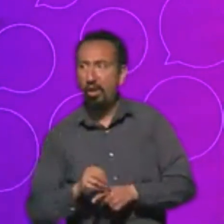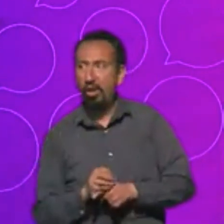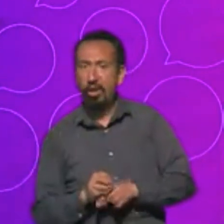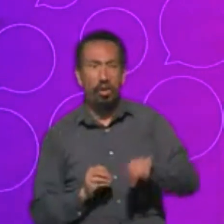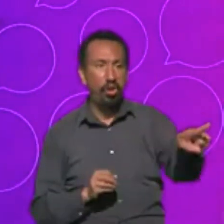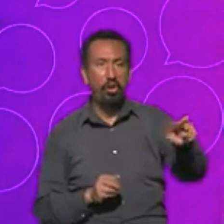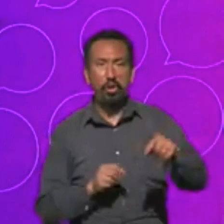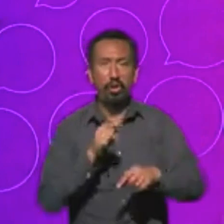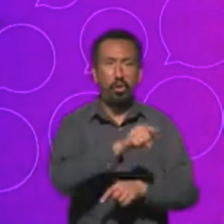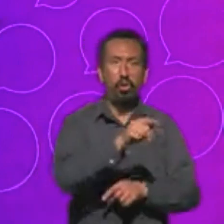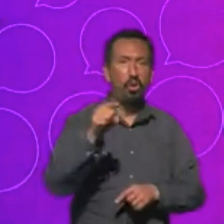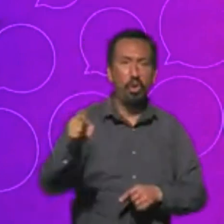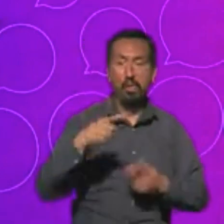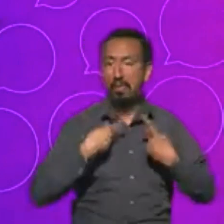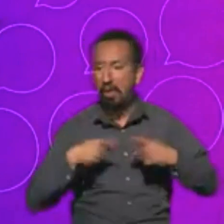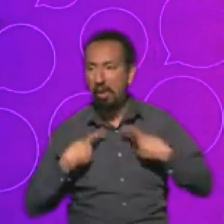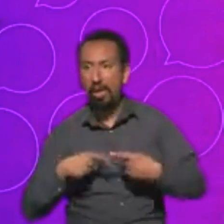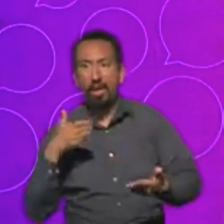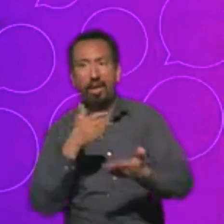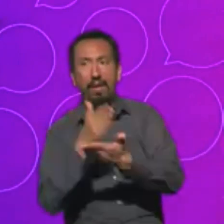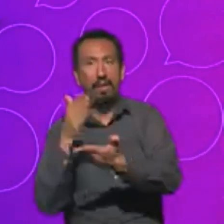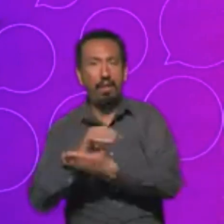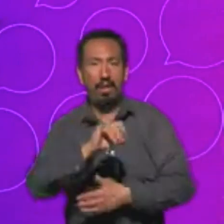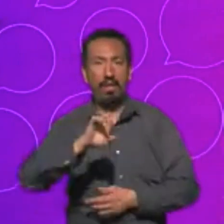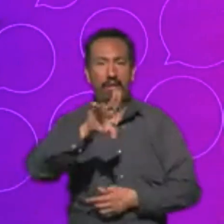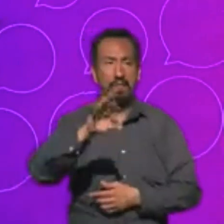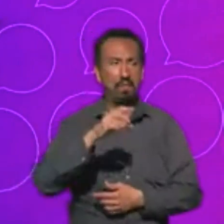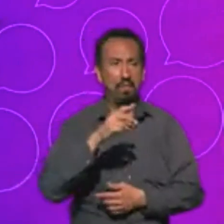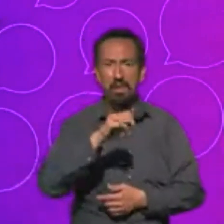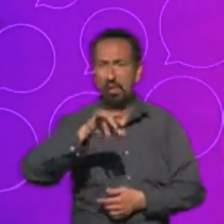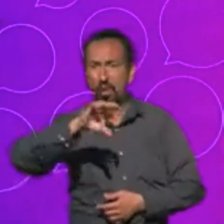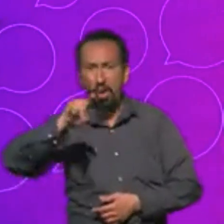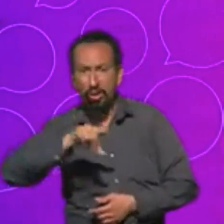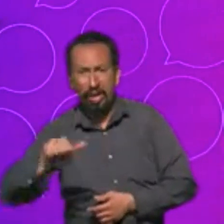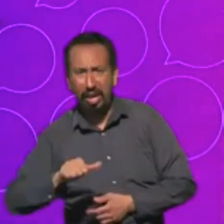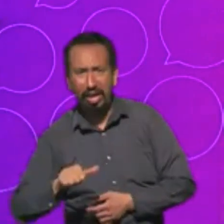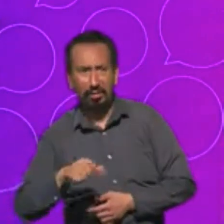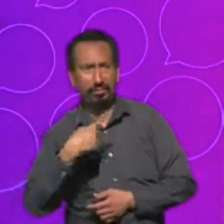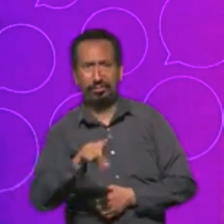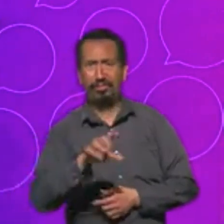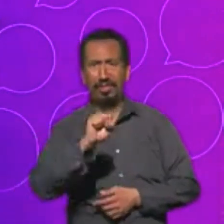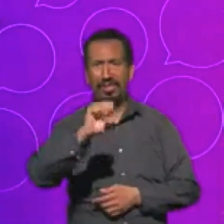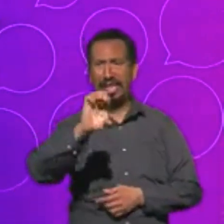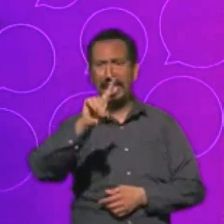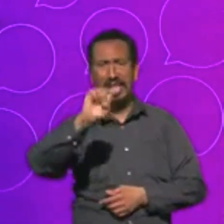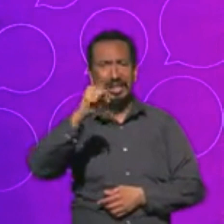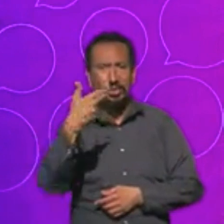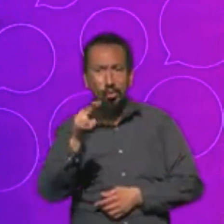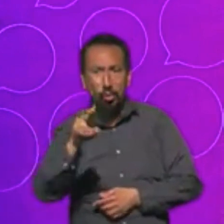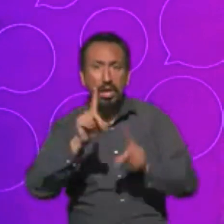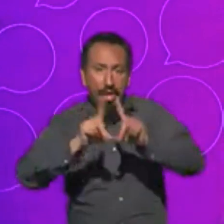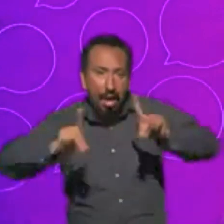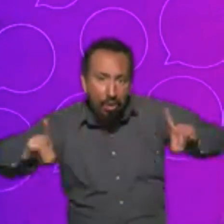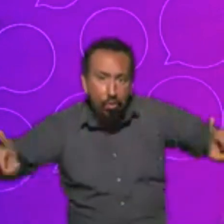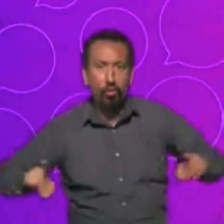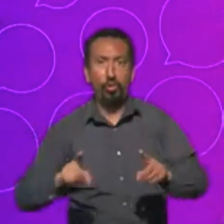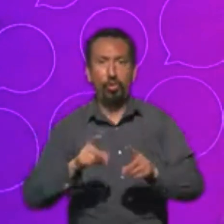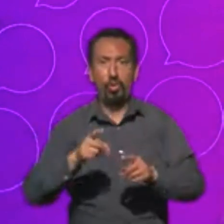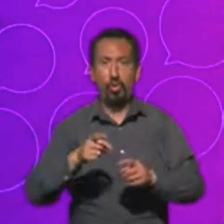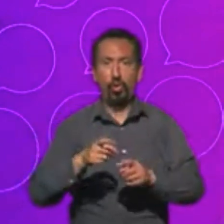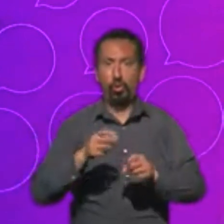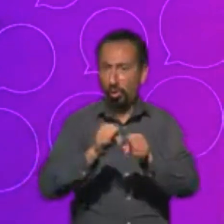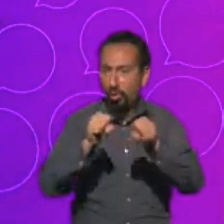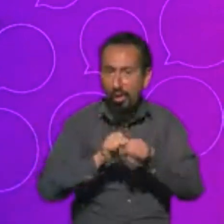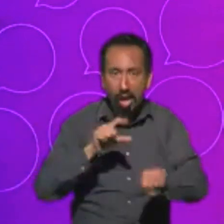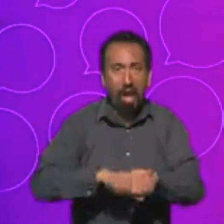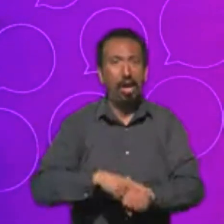diario gente para que este Javier Mendoza y todo pues eso Desarrollo Social tiene que ser Desarrollo Social no prospección del voto y